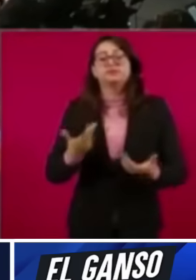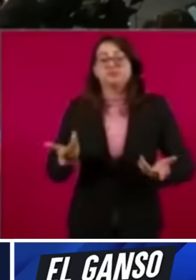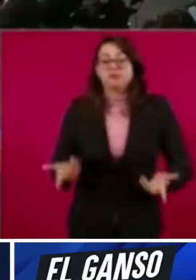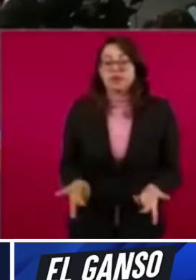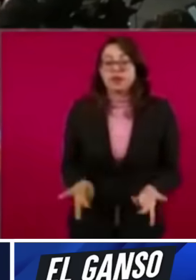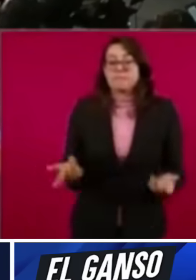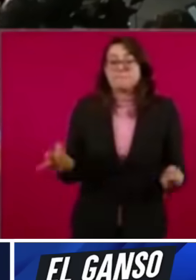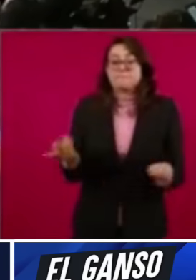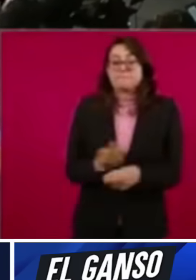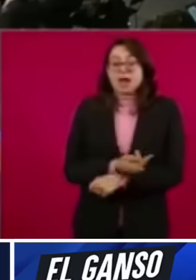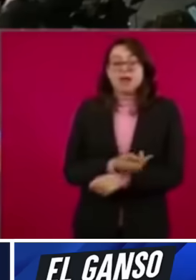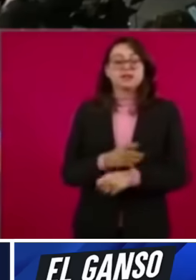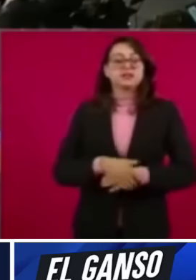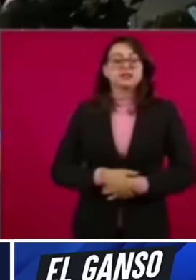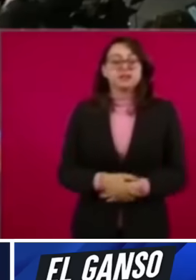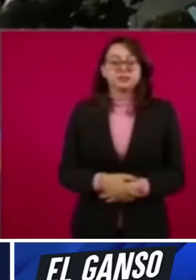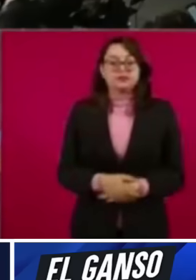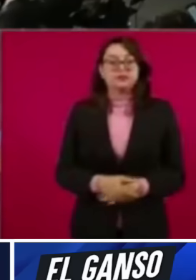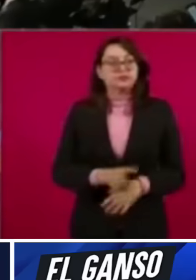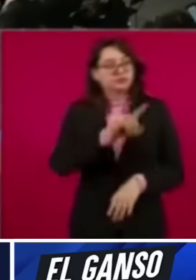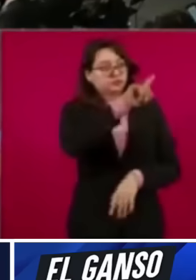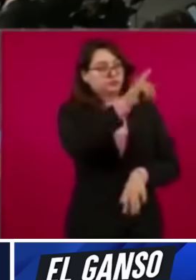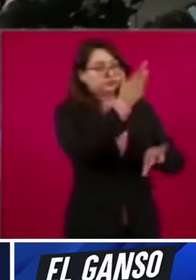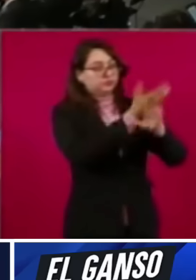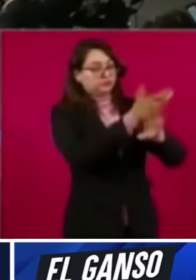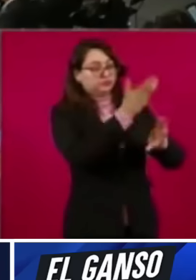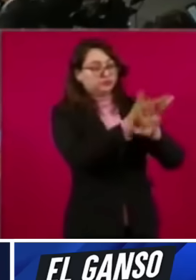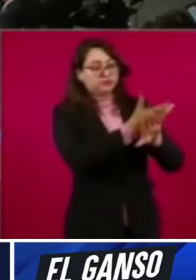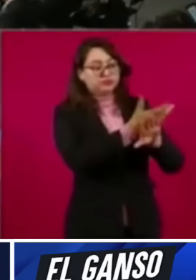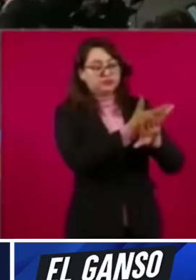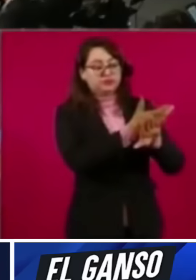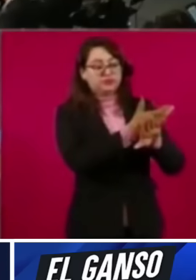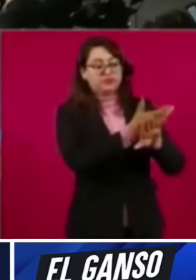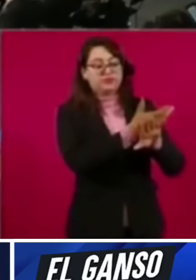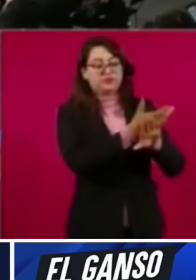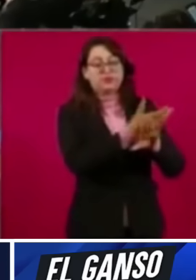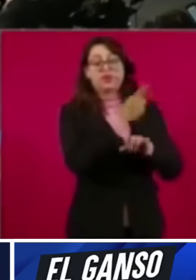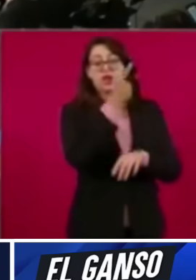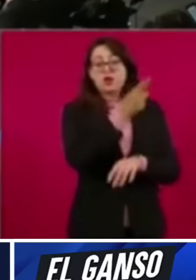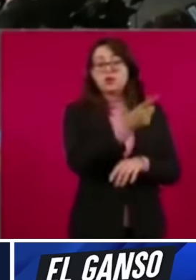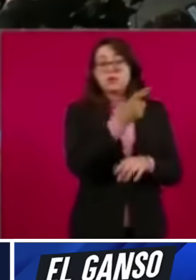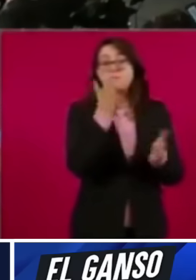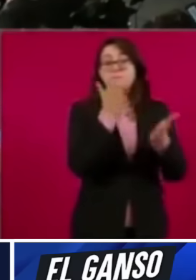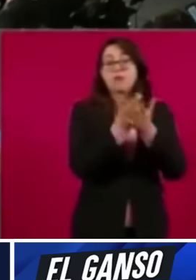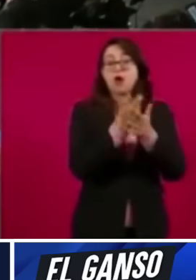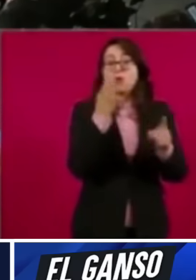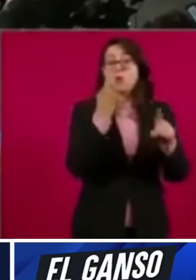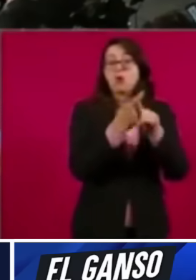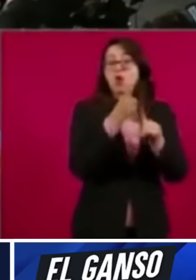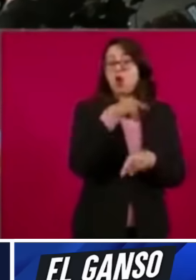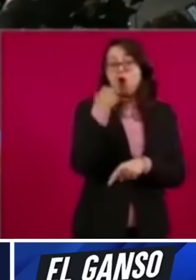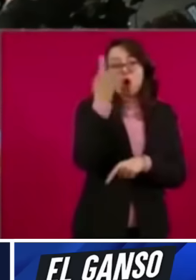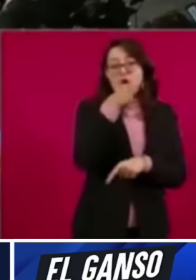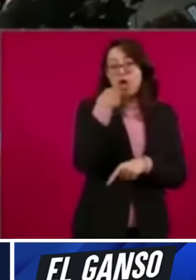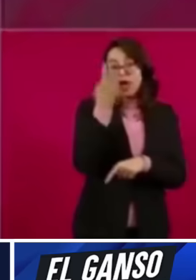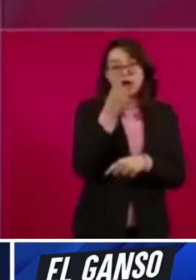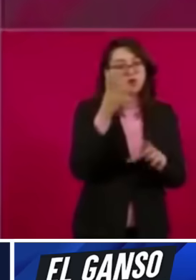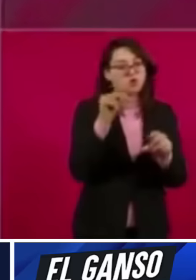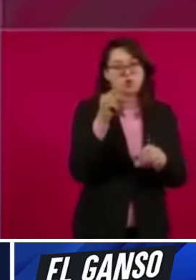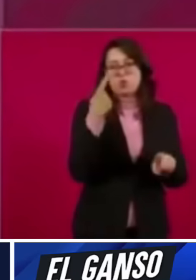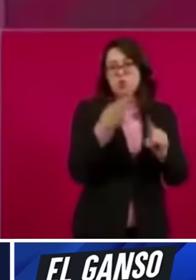¿qué está sucediendo no solo en Estados Unidos, que es por hora, sino en otras